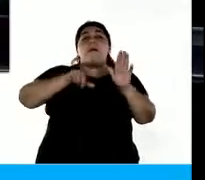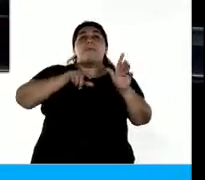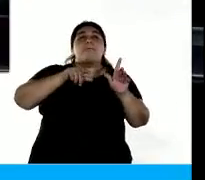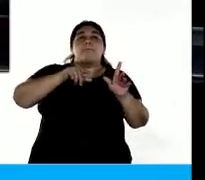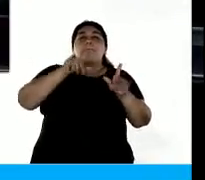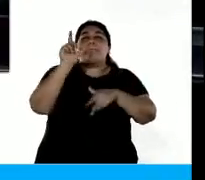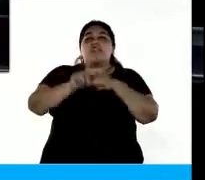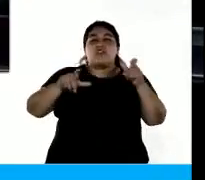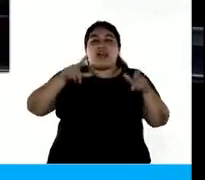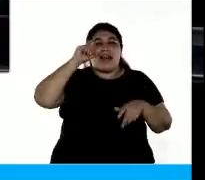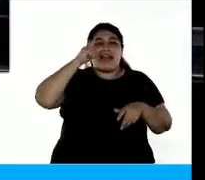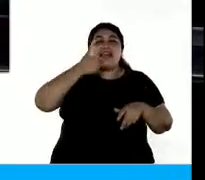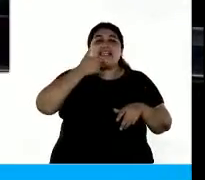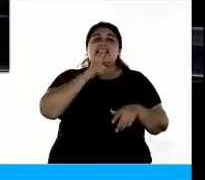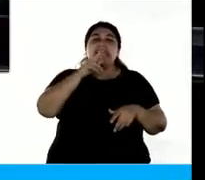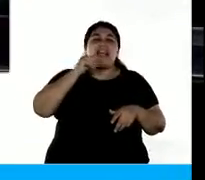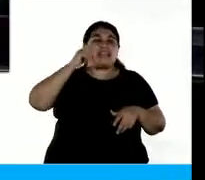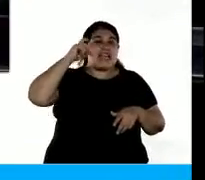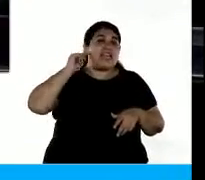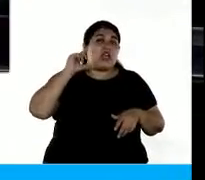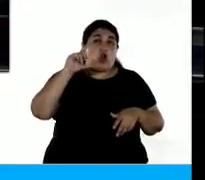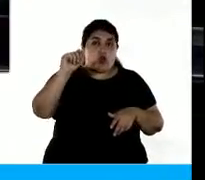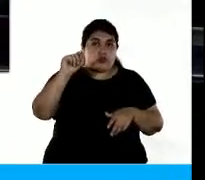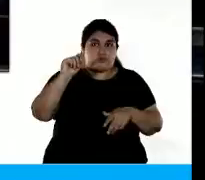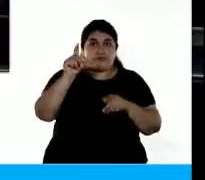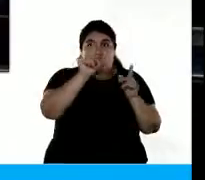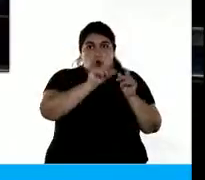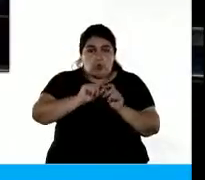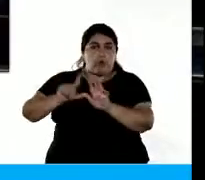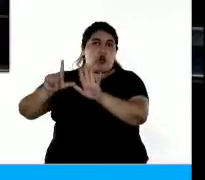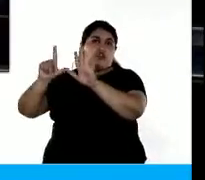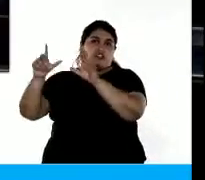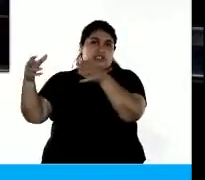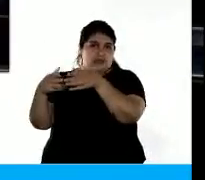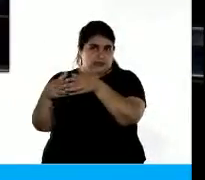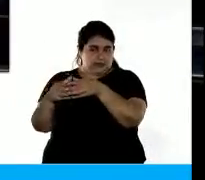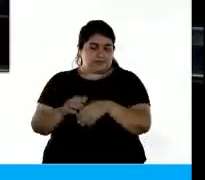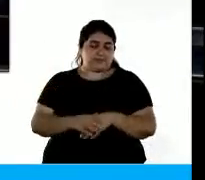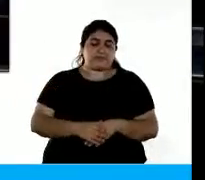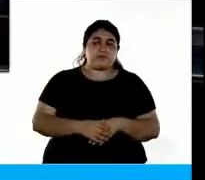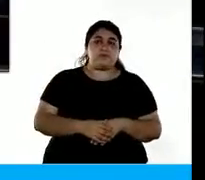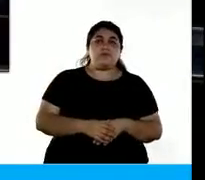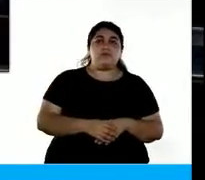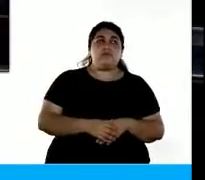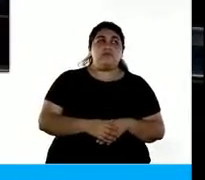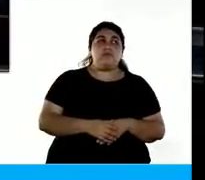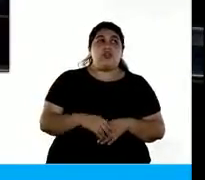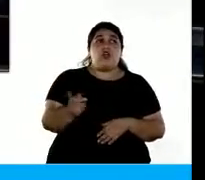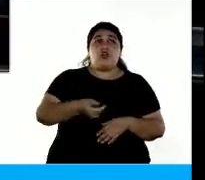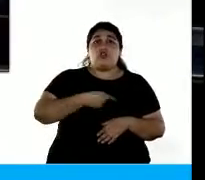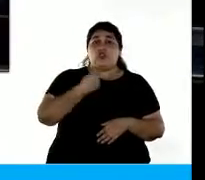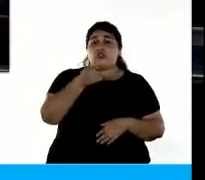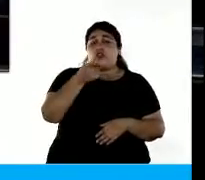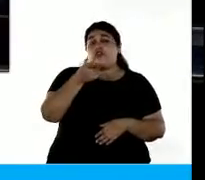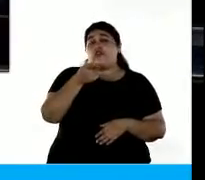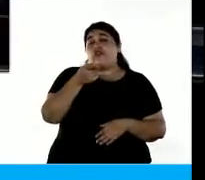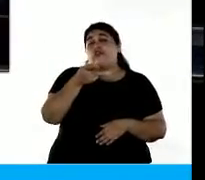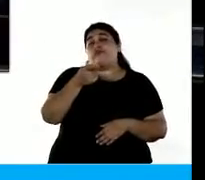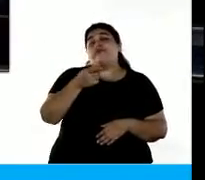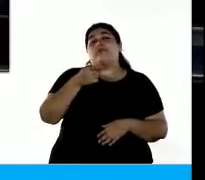siete pero claramente hemos visto vacunar no solo